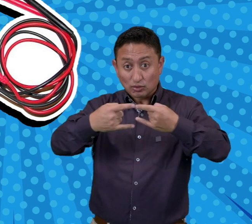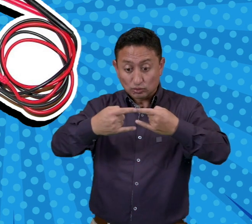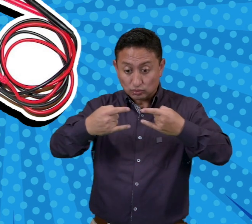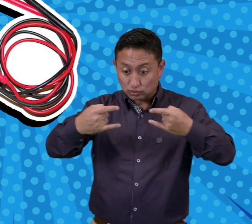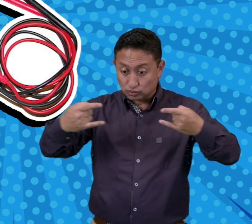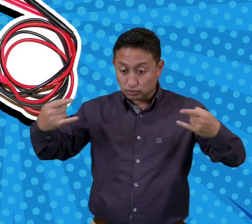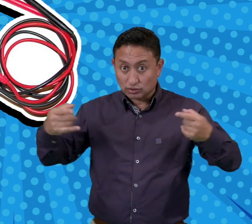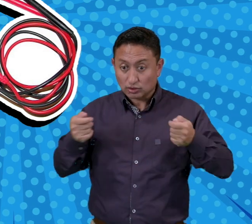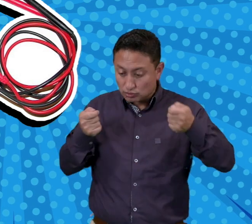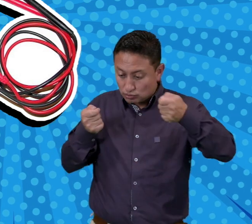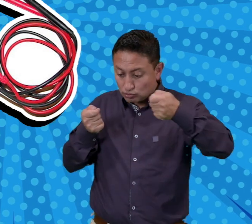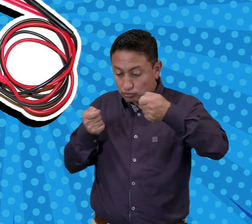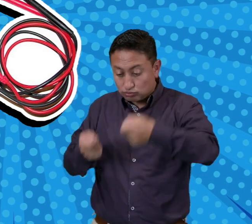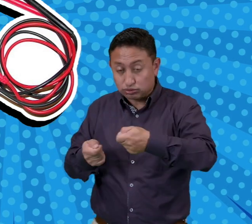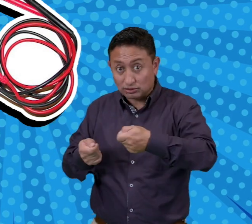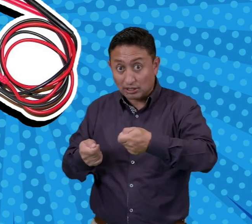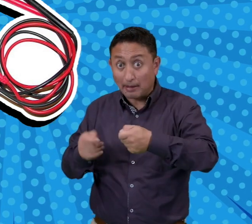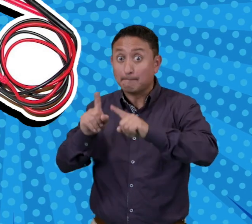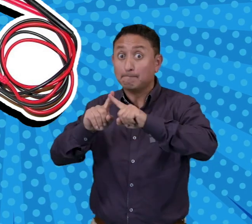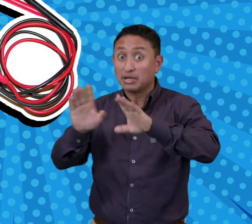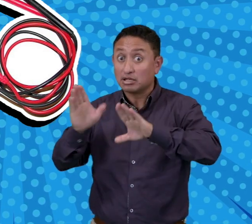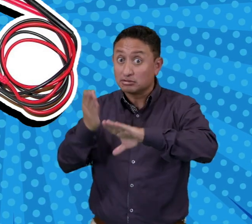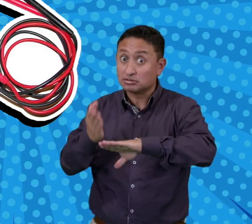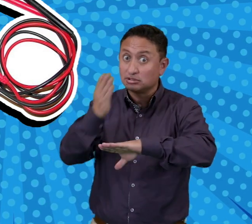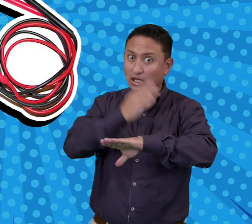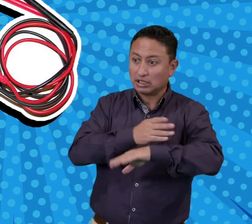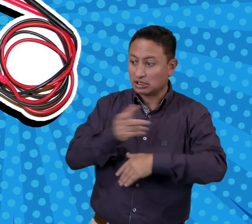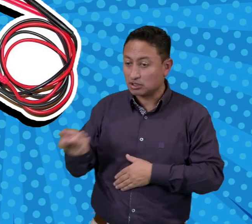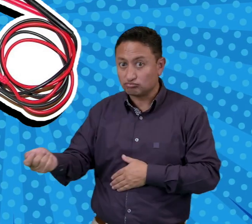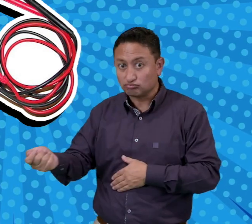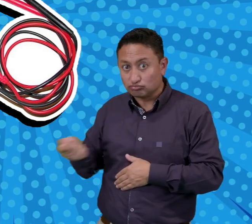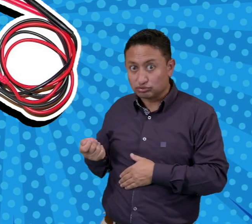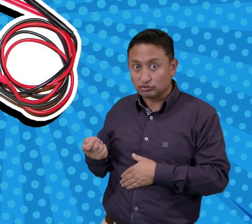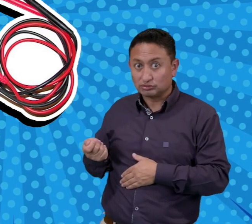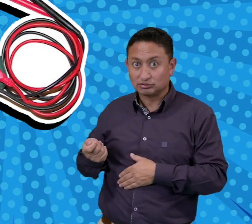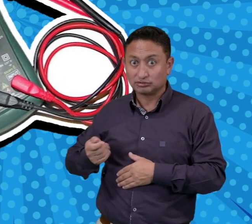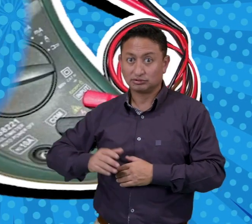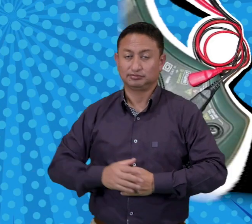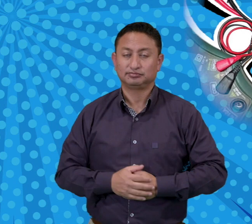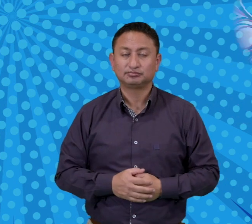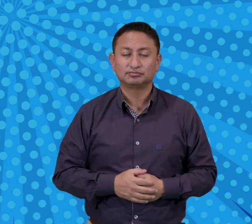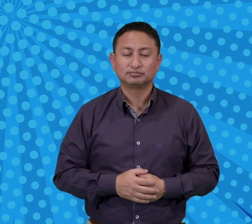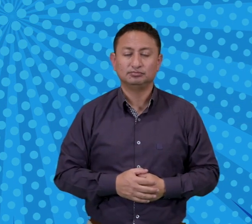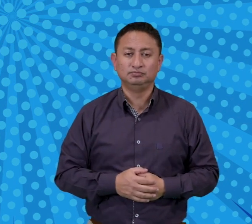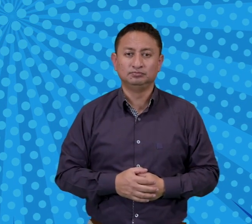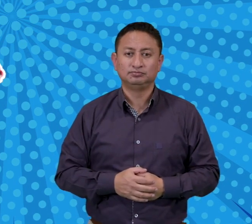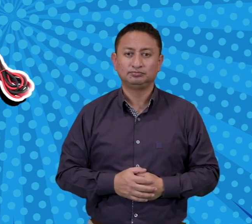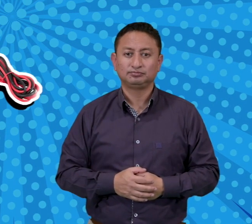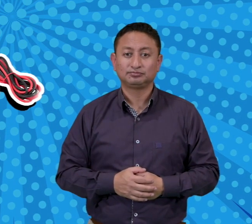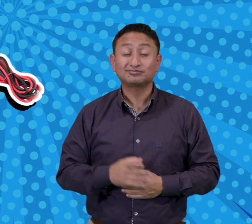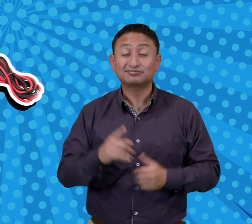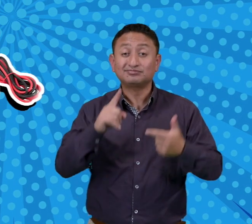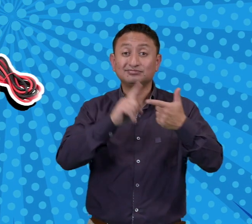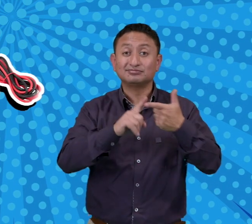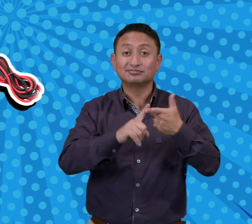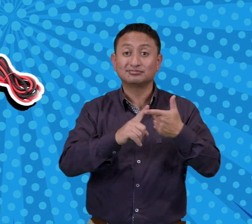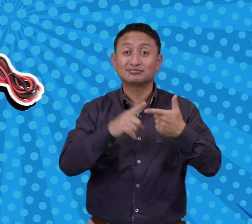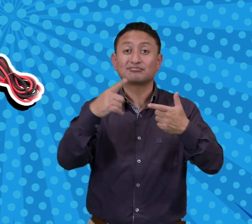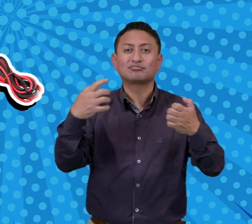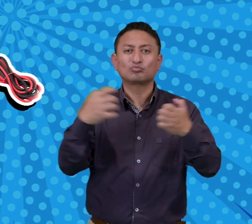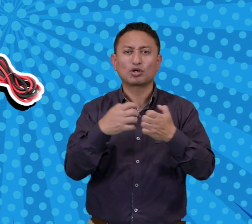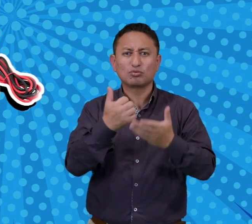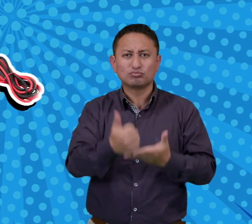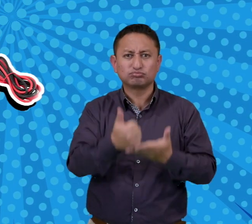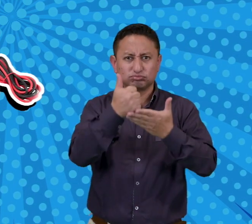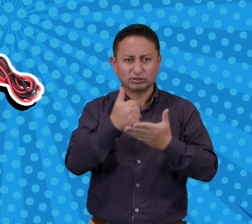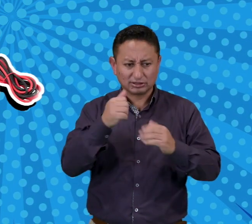queremos medir. Ojo, para poder medir los ohmios de la resistencia, debemos desconectar la fuente de voltaje. El amperímetro es el equipo de